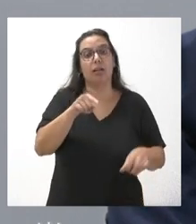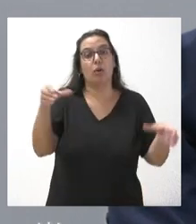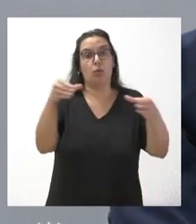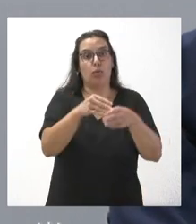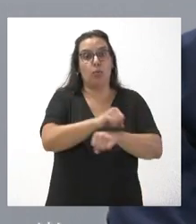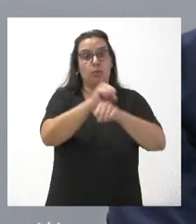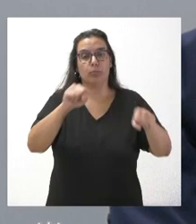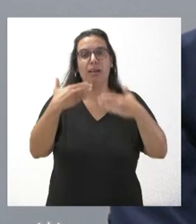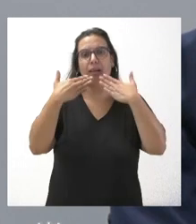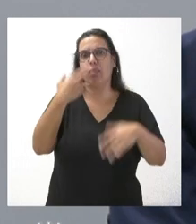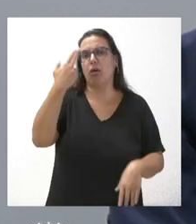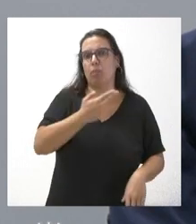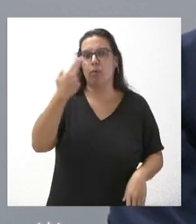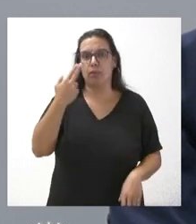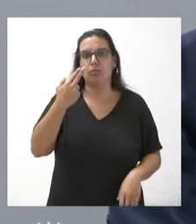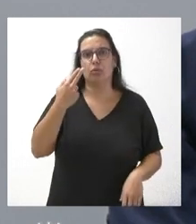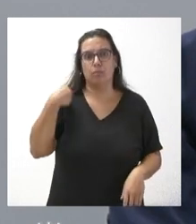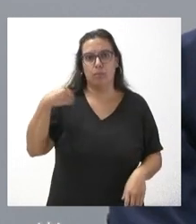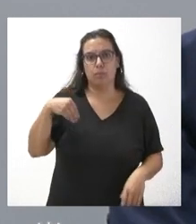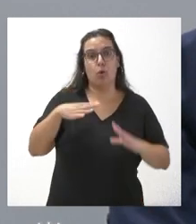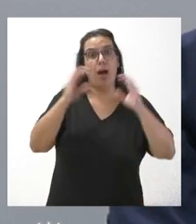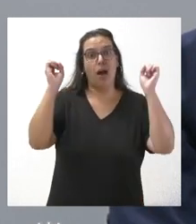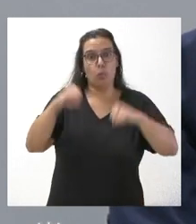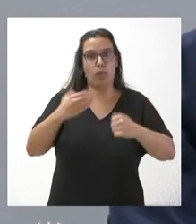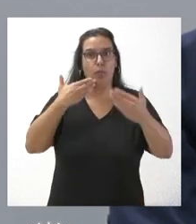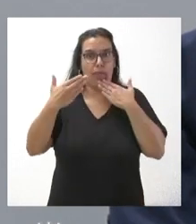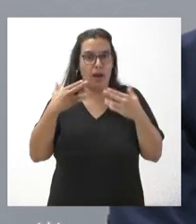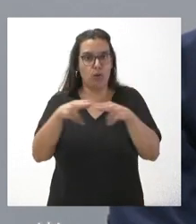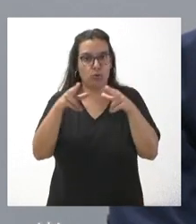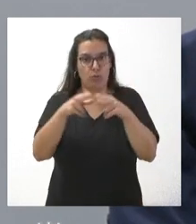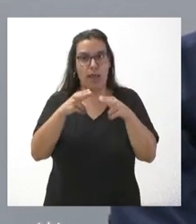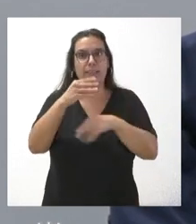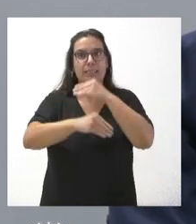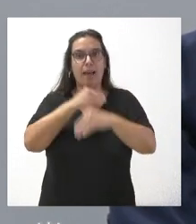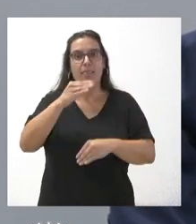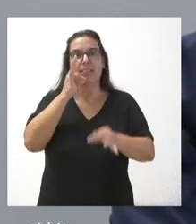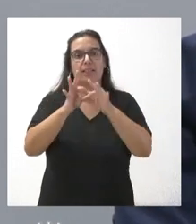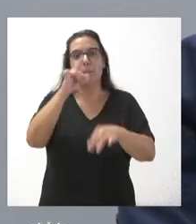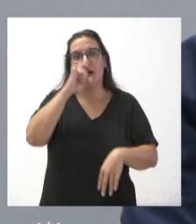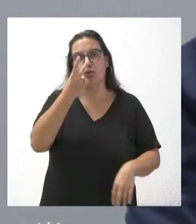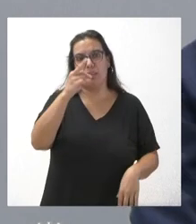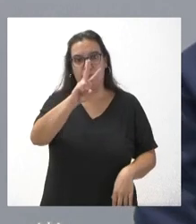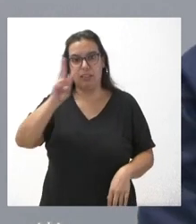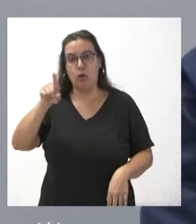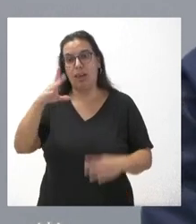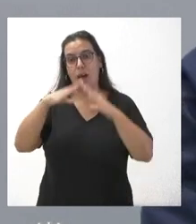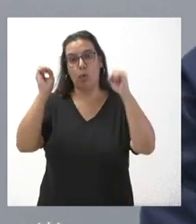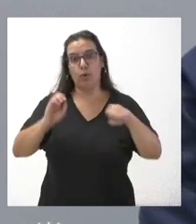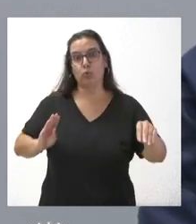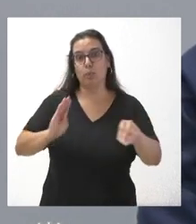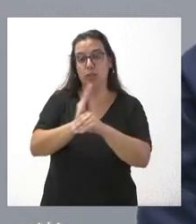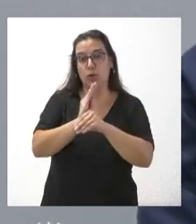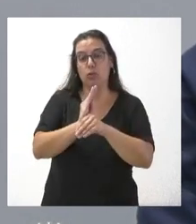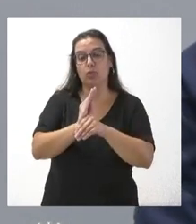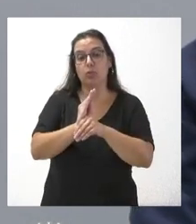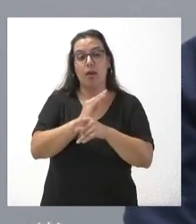los compromisos del Acuerdo del Diálogo Social de septiembre del año 22, donde se acordó una inversión superior a